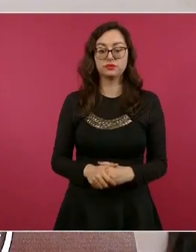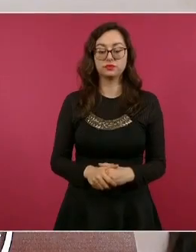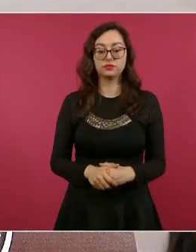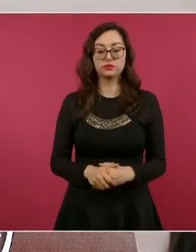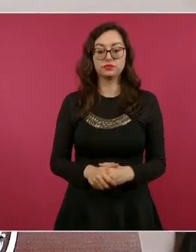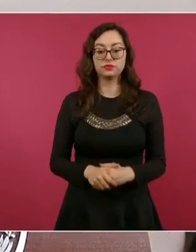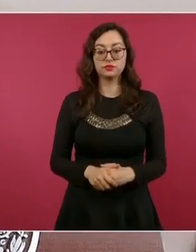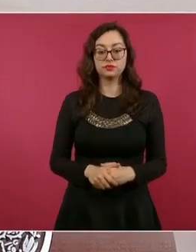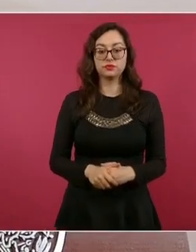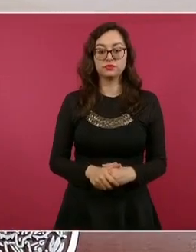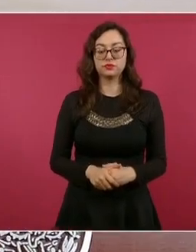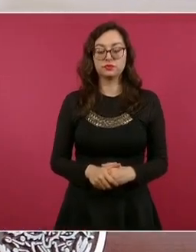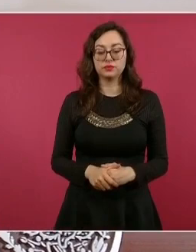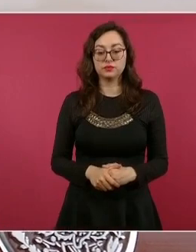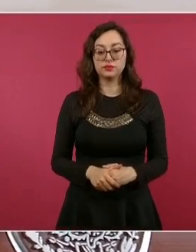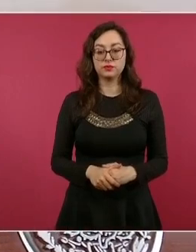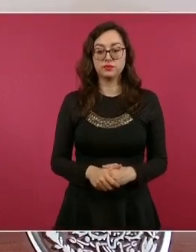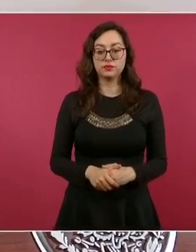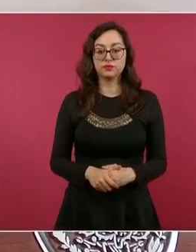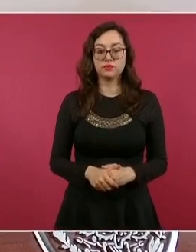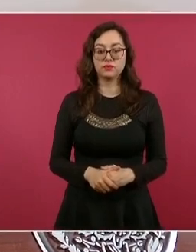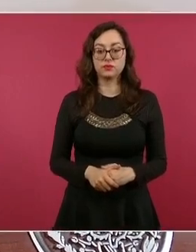Pero, pues,